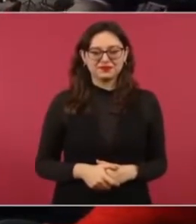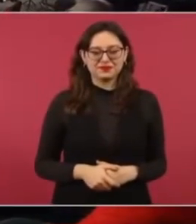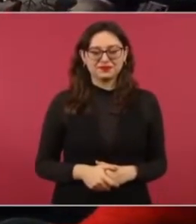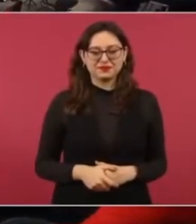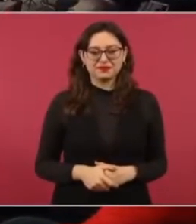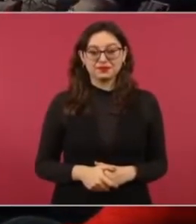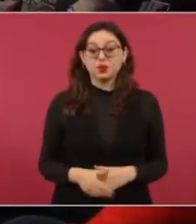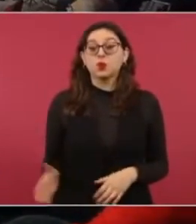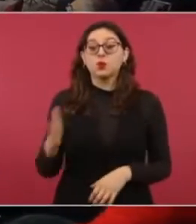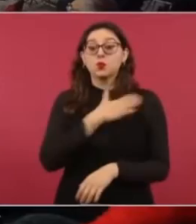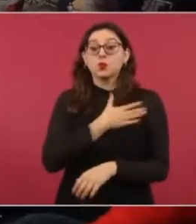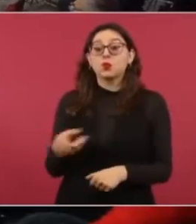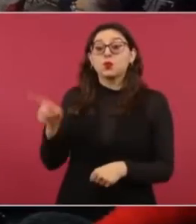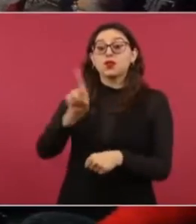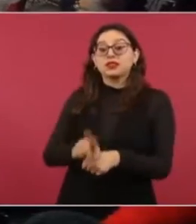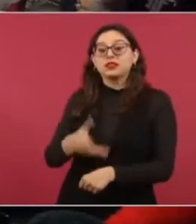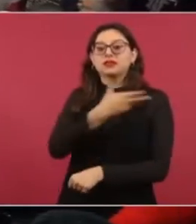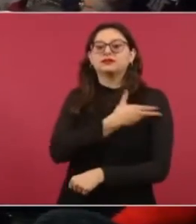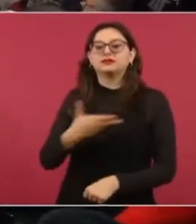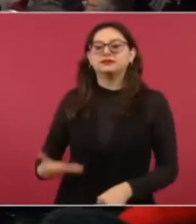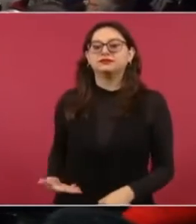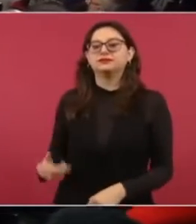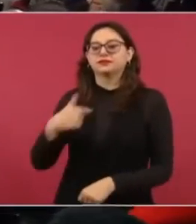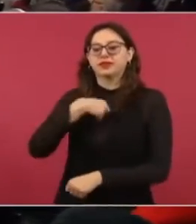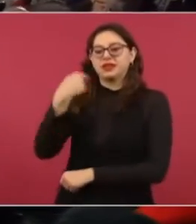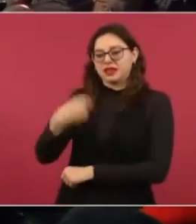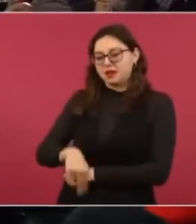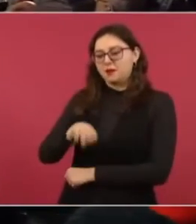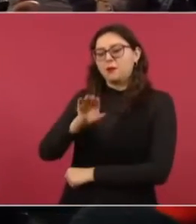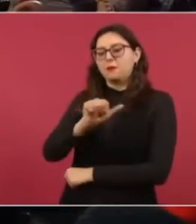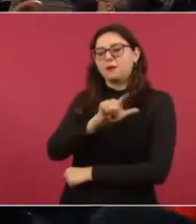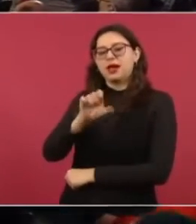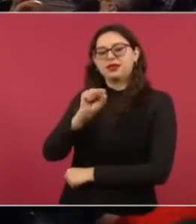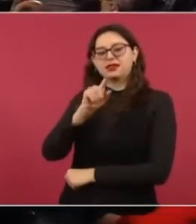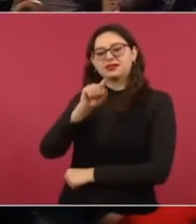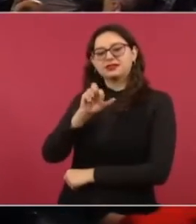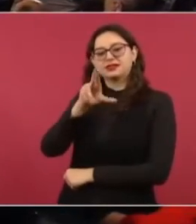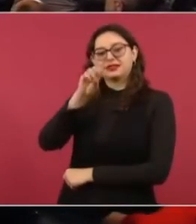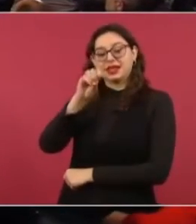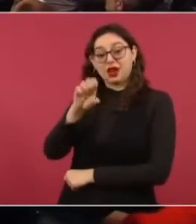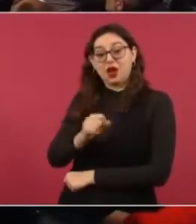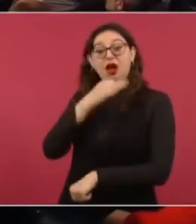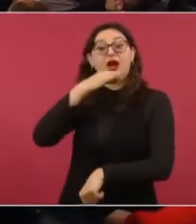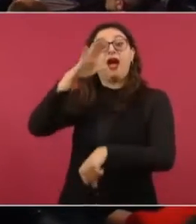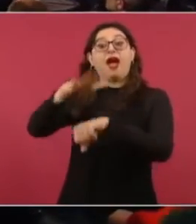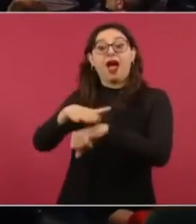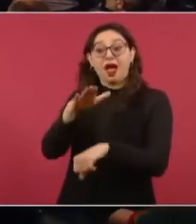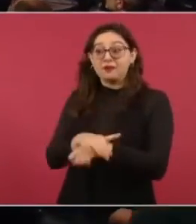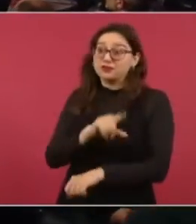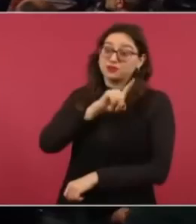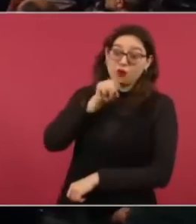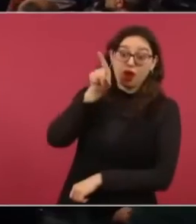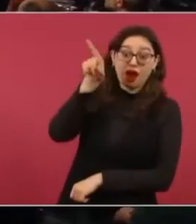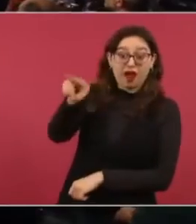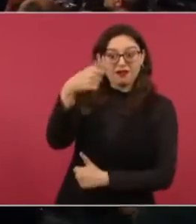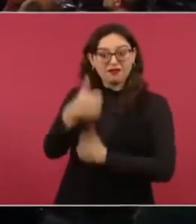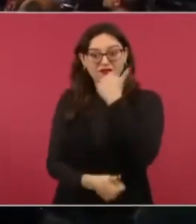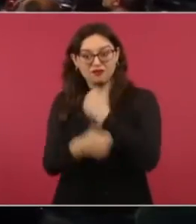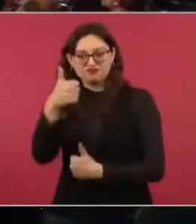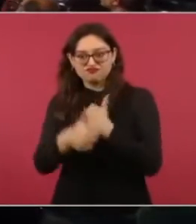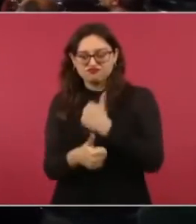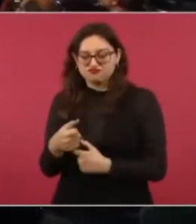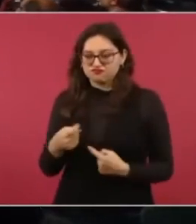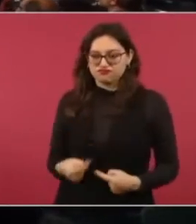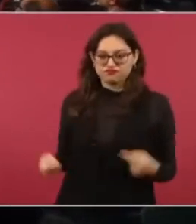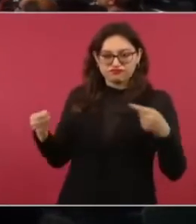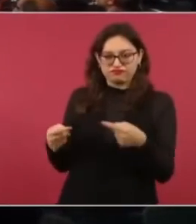Muy buen día, señor presidente. Lo saluda cordialmente Fernando Ballesteros y le informo que México ya avanzó a las semifinales como líder de la